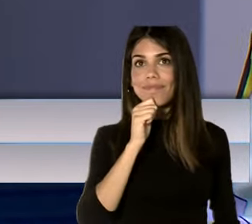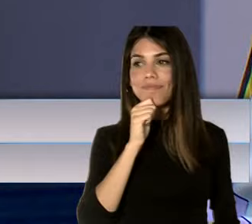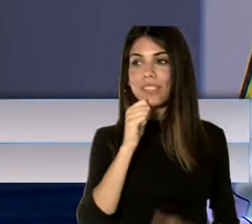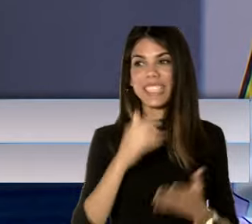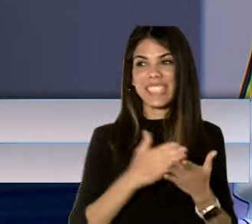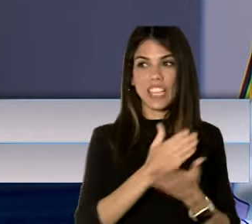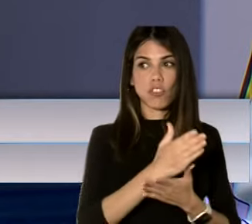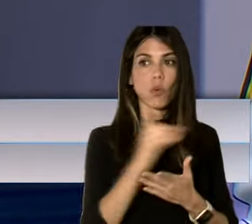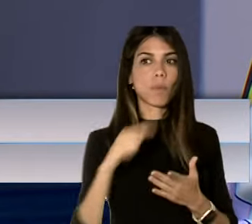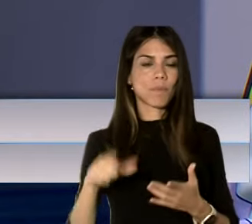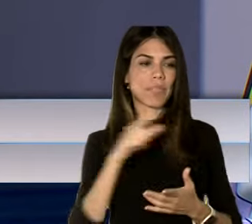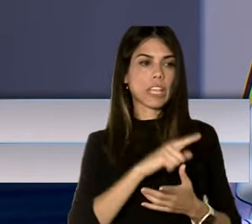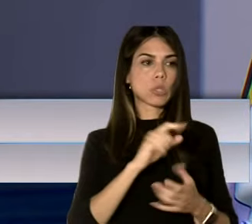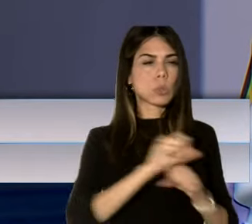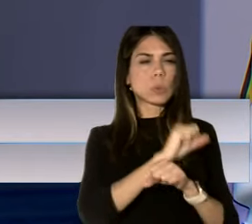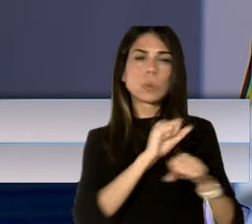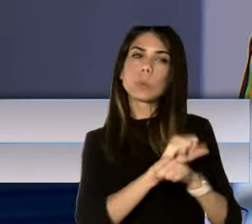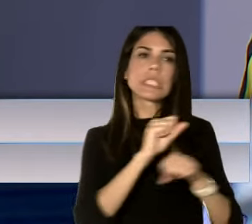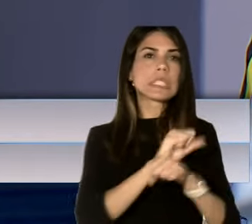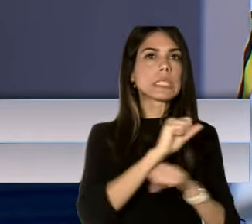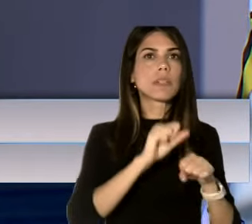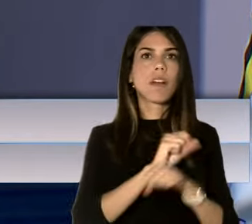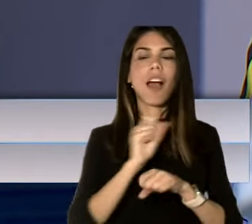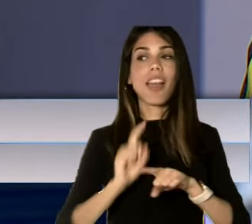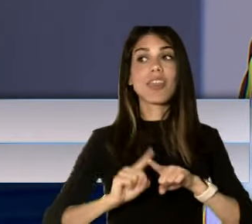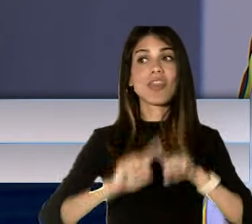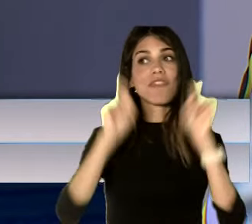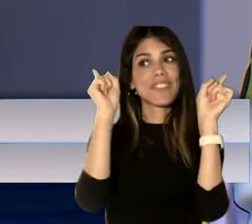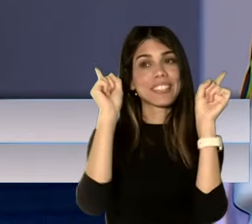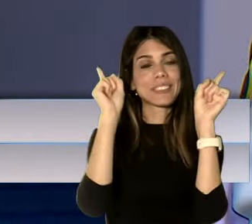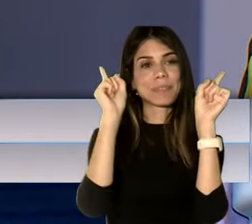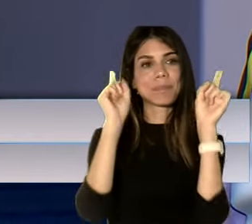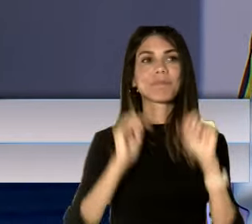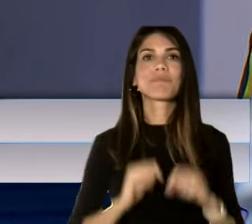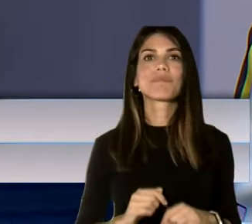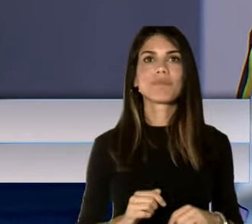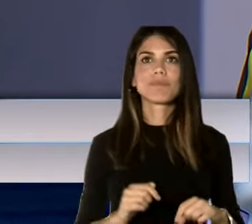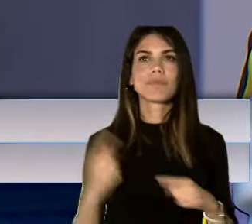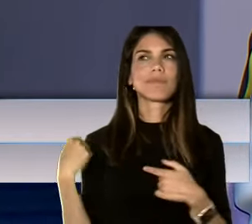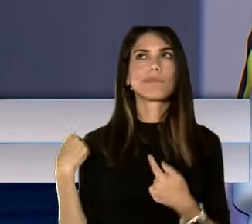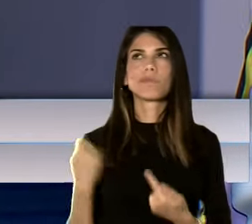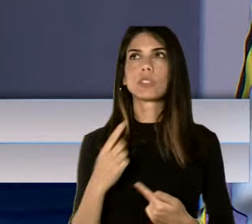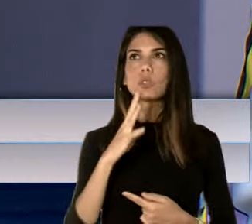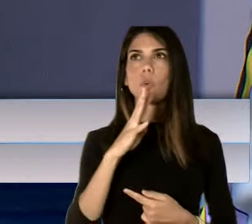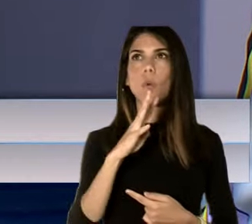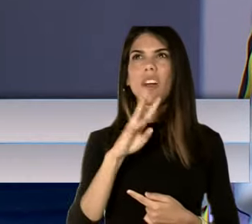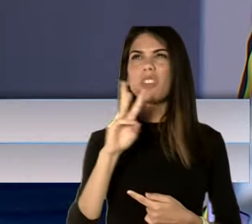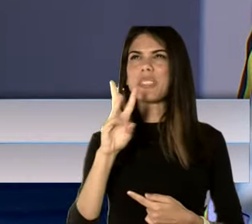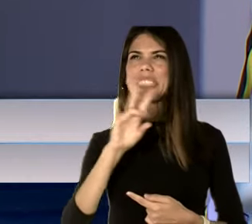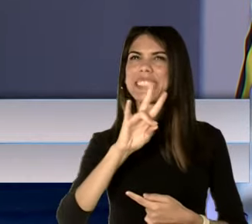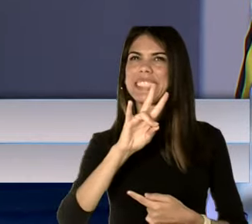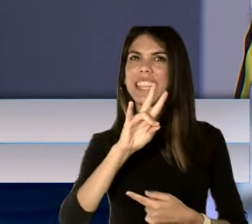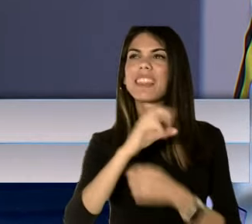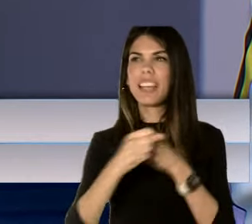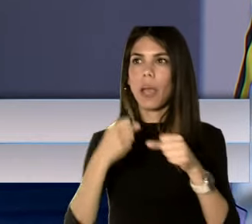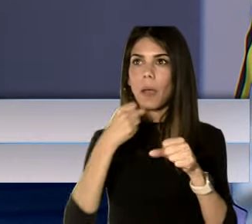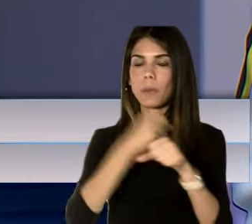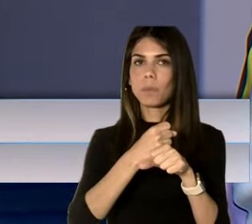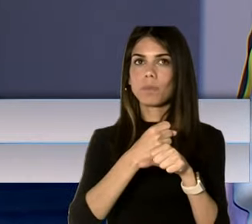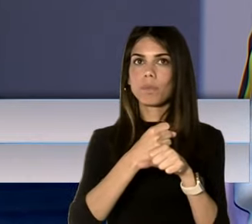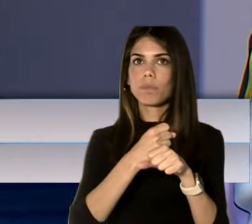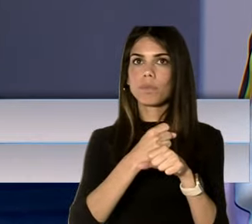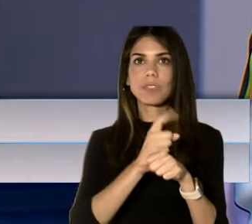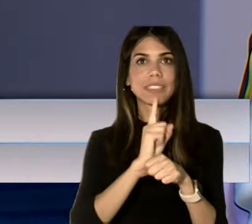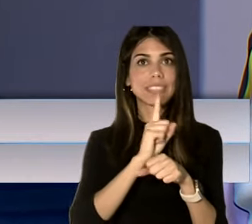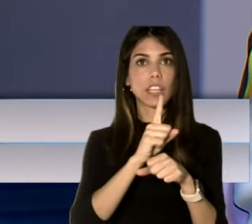creído ha trabajado de forma May y diferentes esto eh desde hace ya cu 6 7 años y realmente aquí